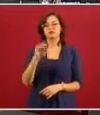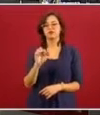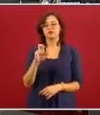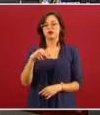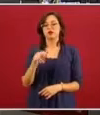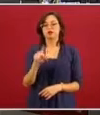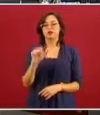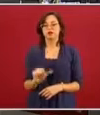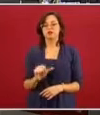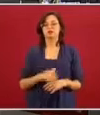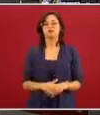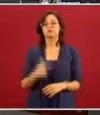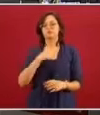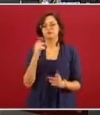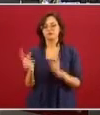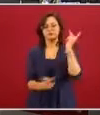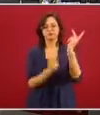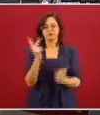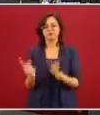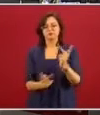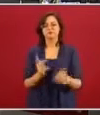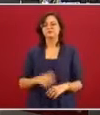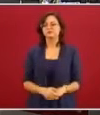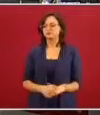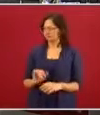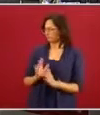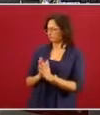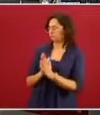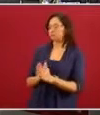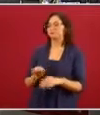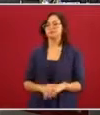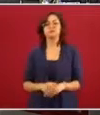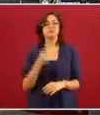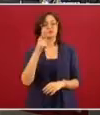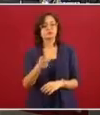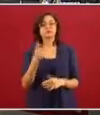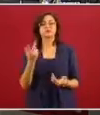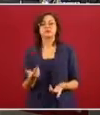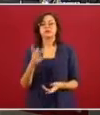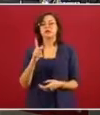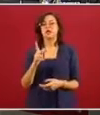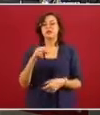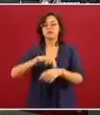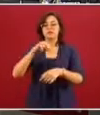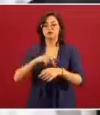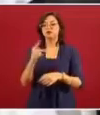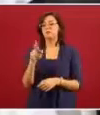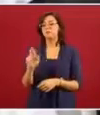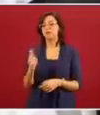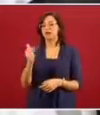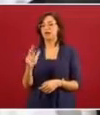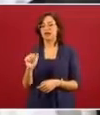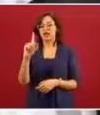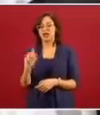canal Glucosa Atómica. Tengo varias preguntas que hacerle. Para empezar, la situación de los médicos internos de pregrado. Sí. Tenemos reportes de